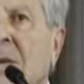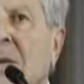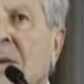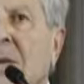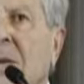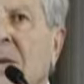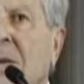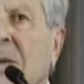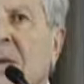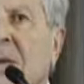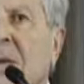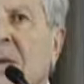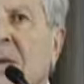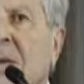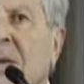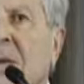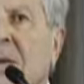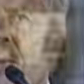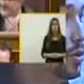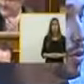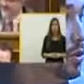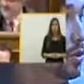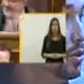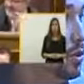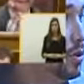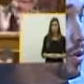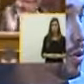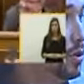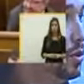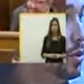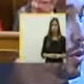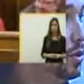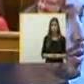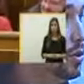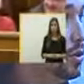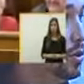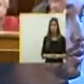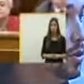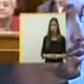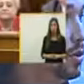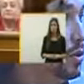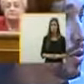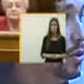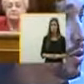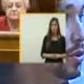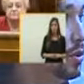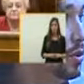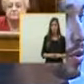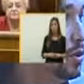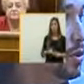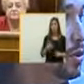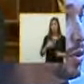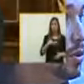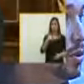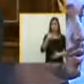unos días y este jueves, pero no he tenido respuesta. Bueno, dejadme un apunte más, porque socialistas vuelven a insistir en que los gobiernos